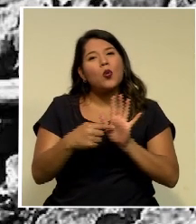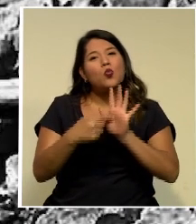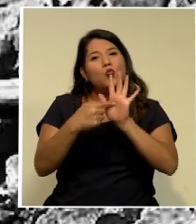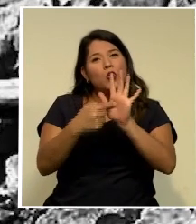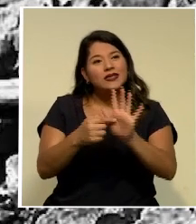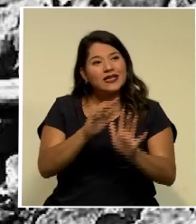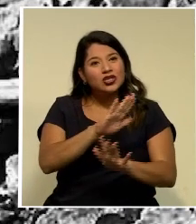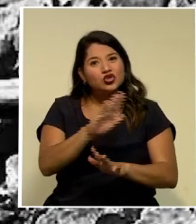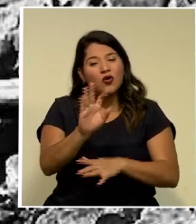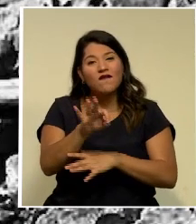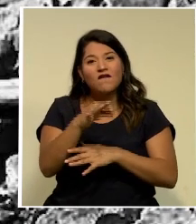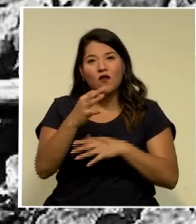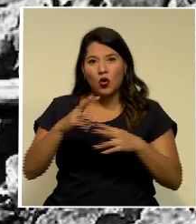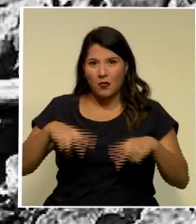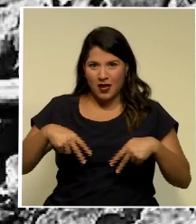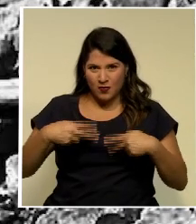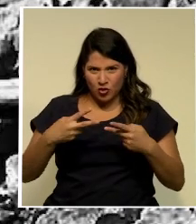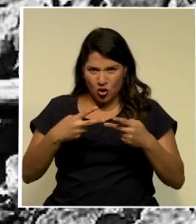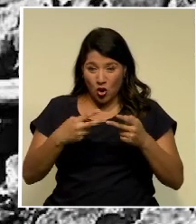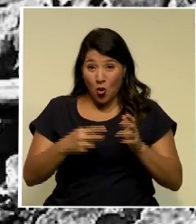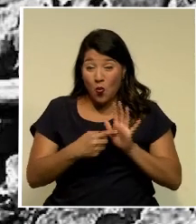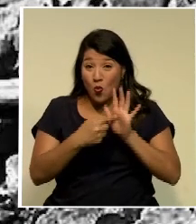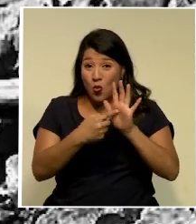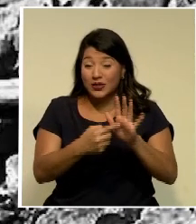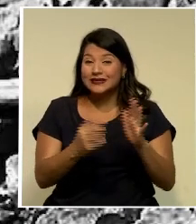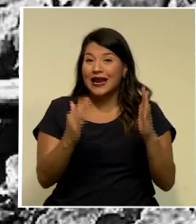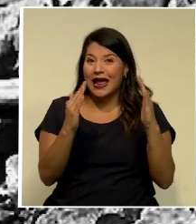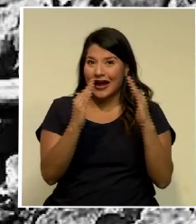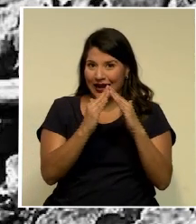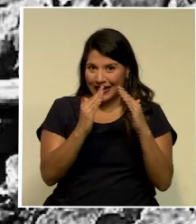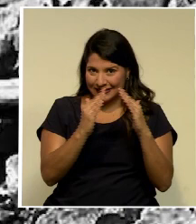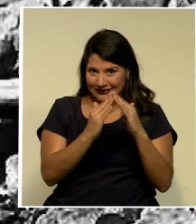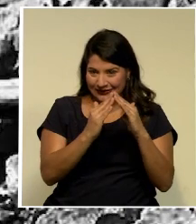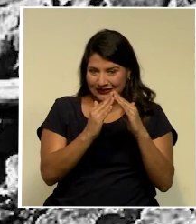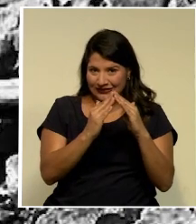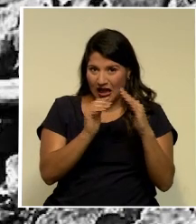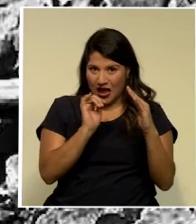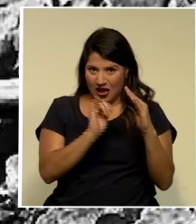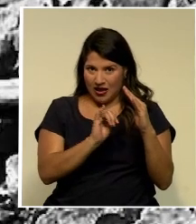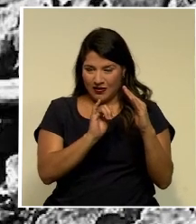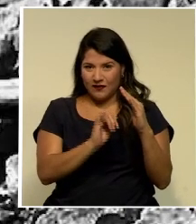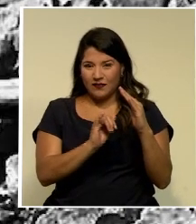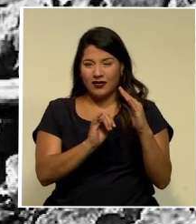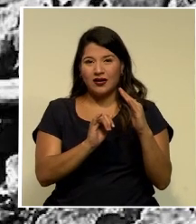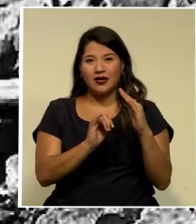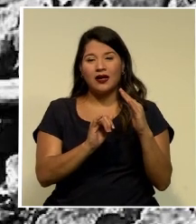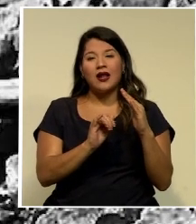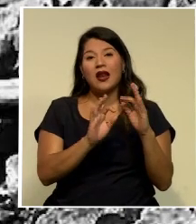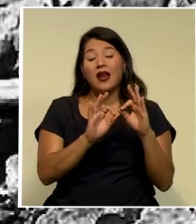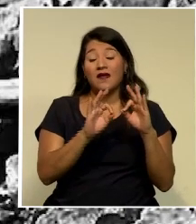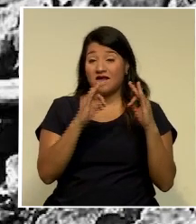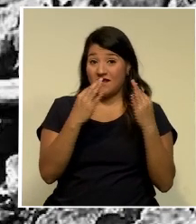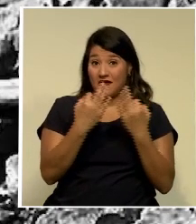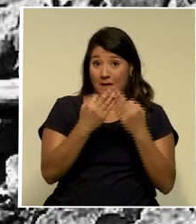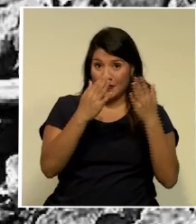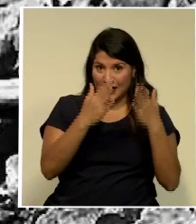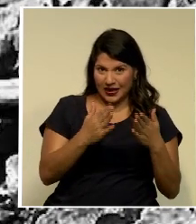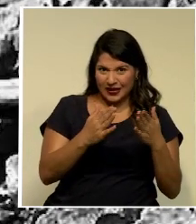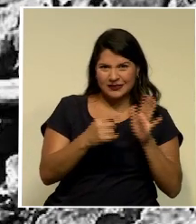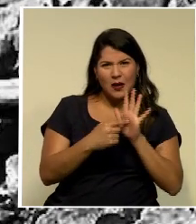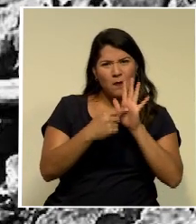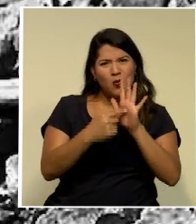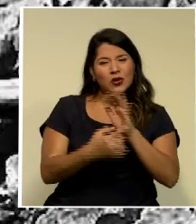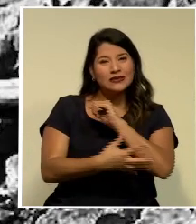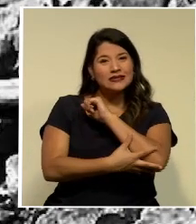vivían, la casa en la que vivían, en la que estaban los familiares de esta persona, la